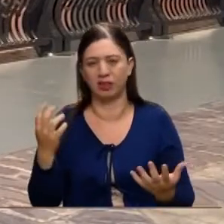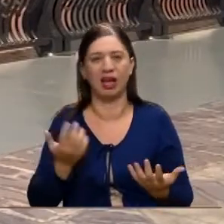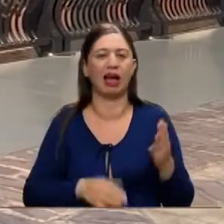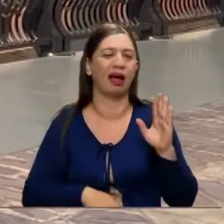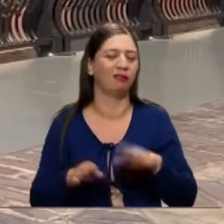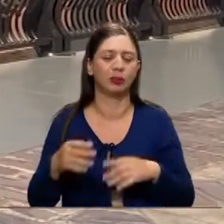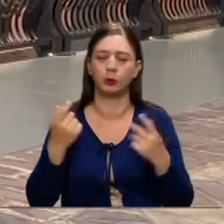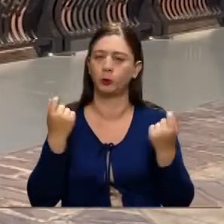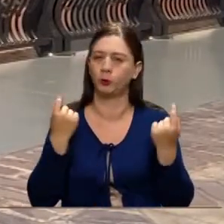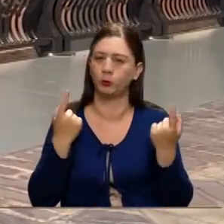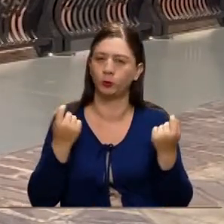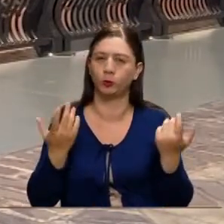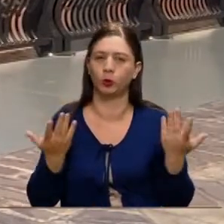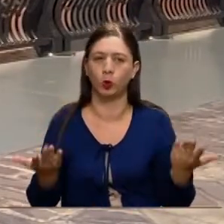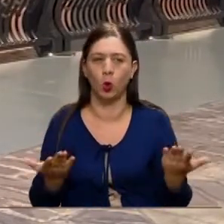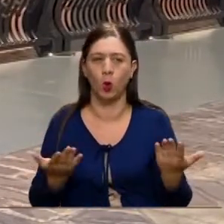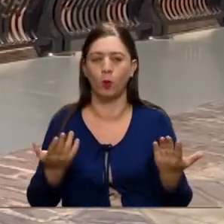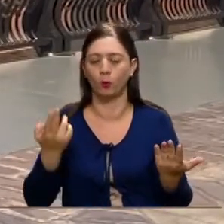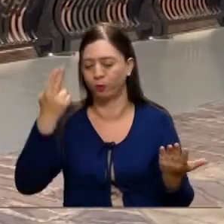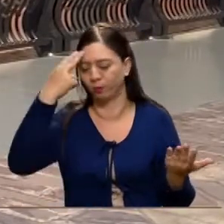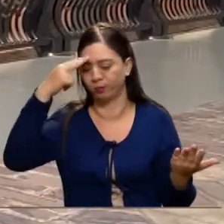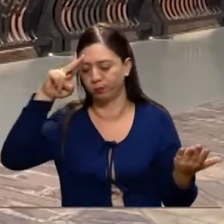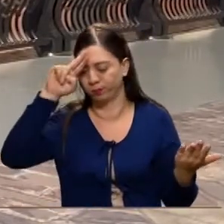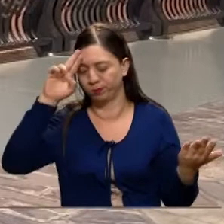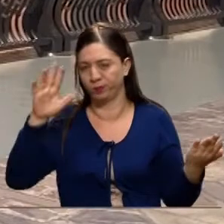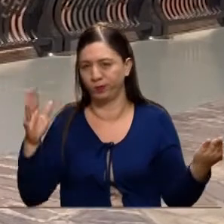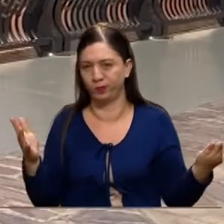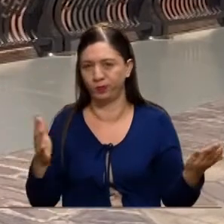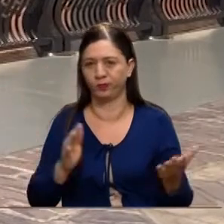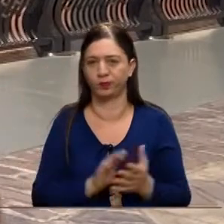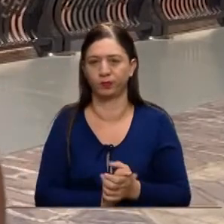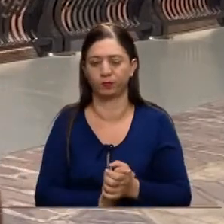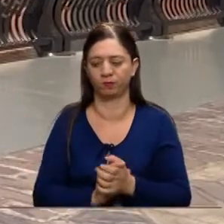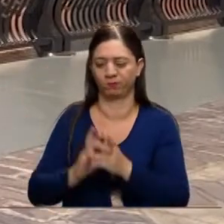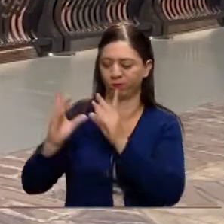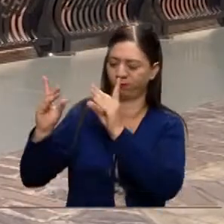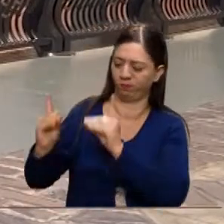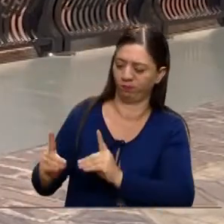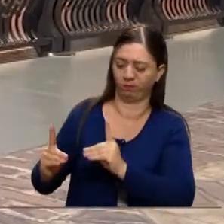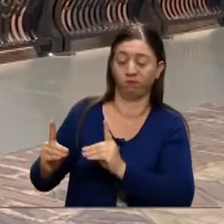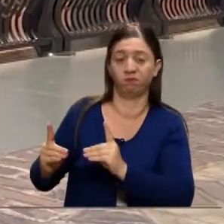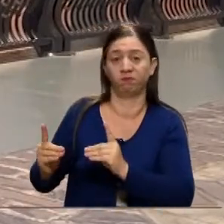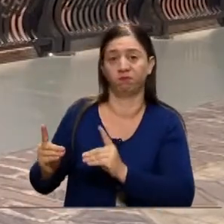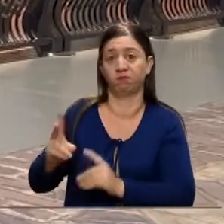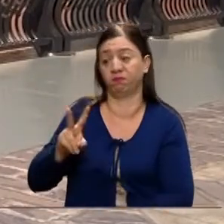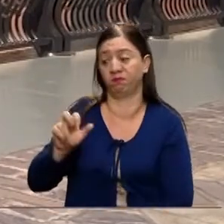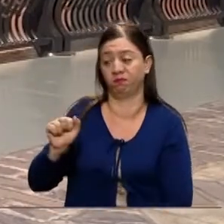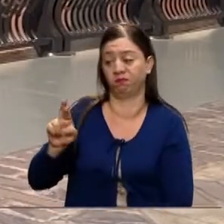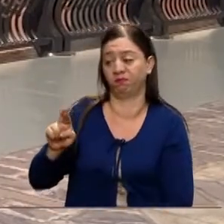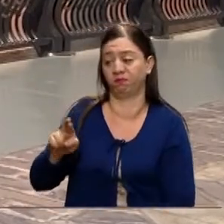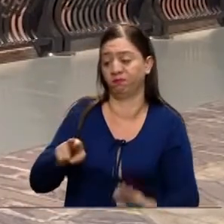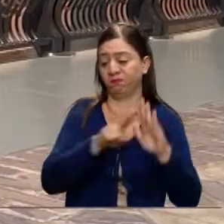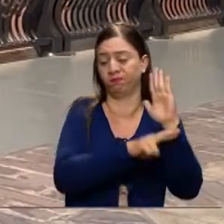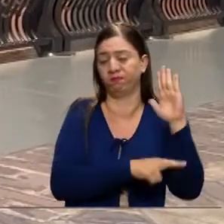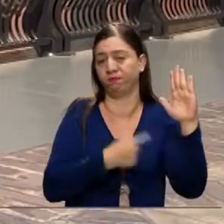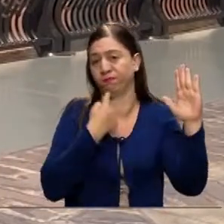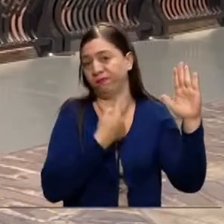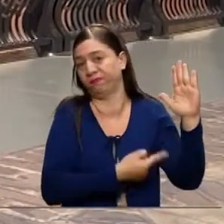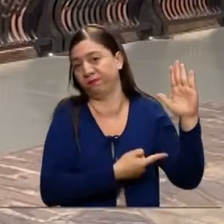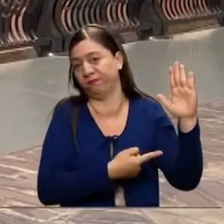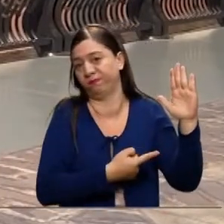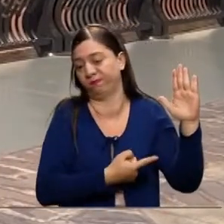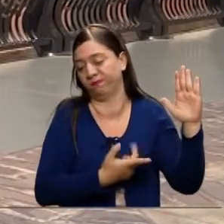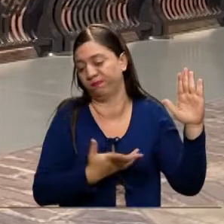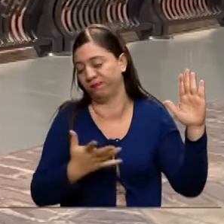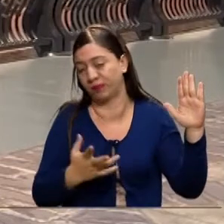entiende cómo es la interpretación o cómo se toman las decisiones con el VAR. Pero mira que de